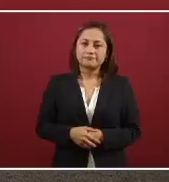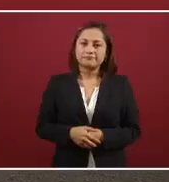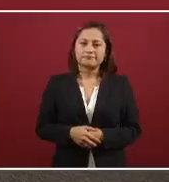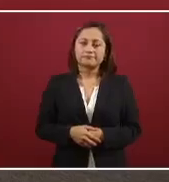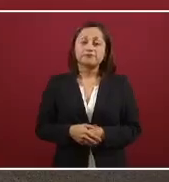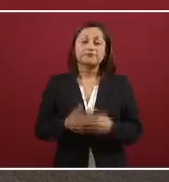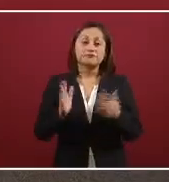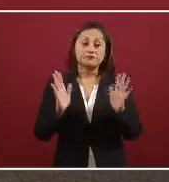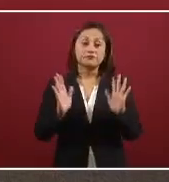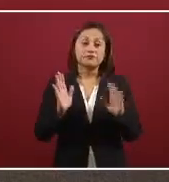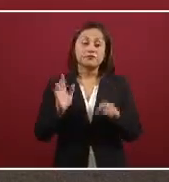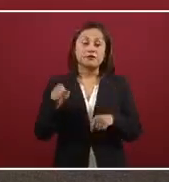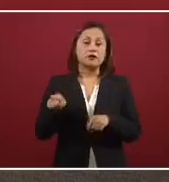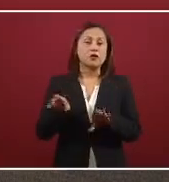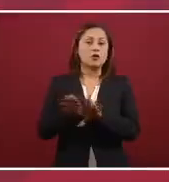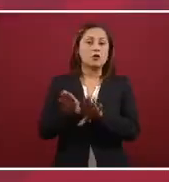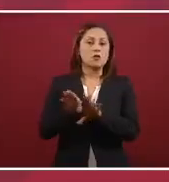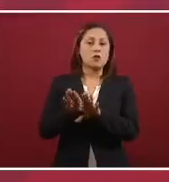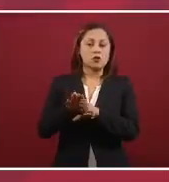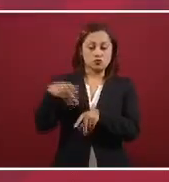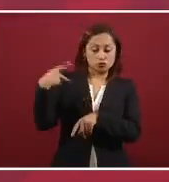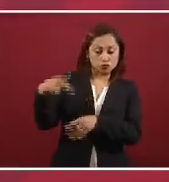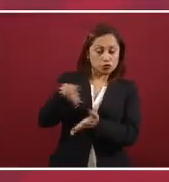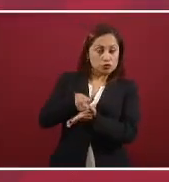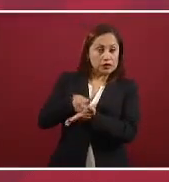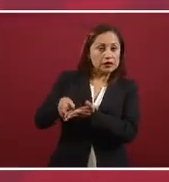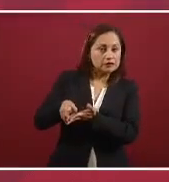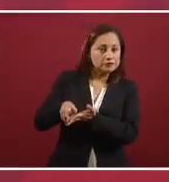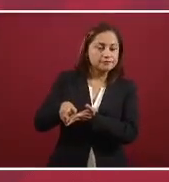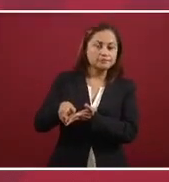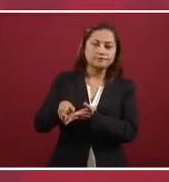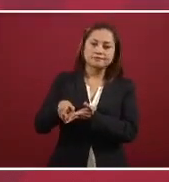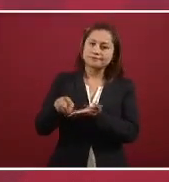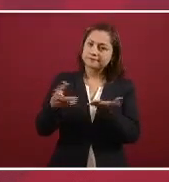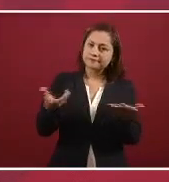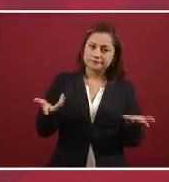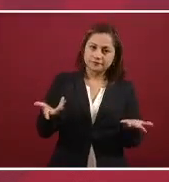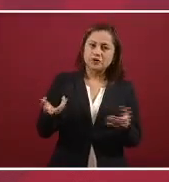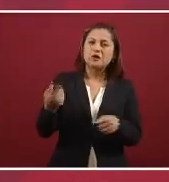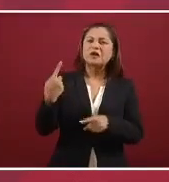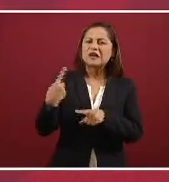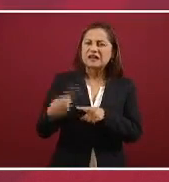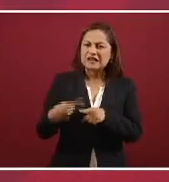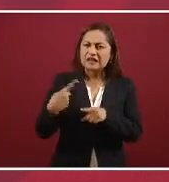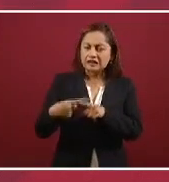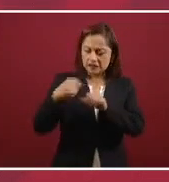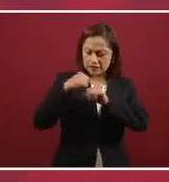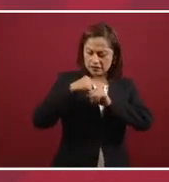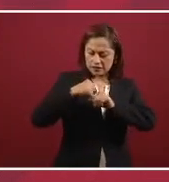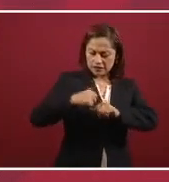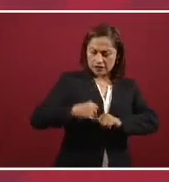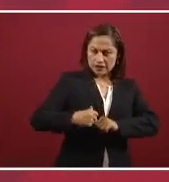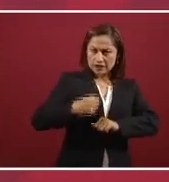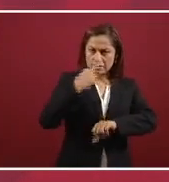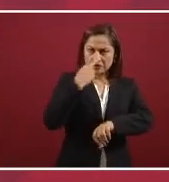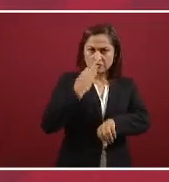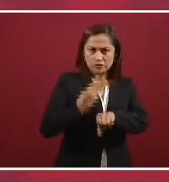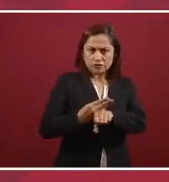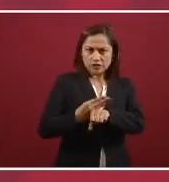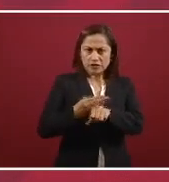de Derecho. Quien tiene que garantizar la seguridad de los ciudadanos es el Estado.